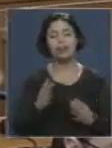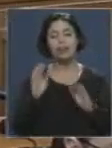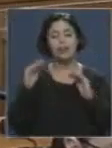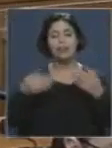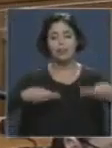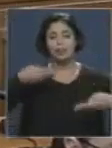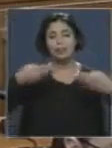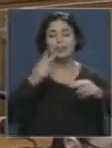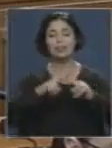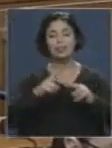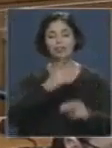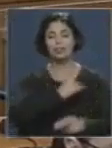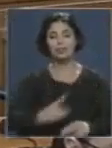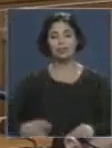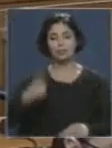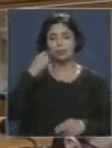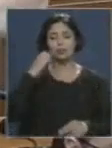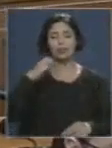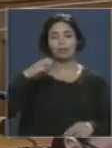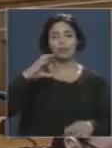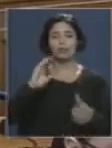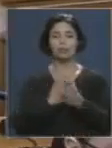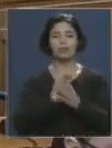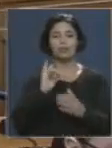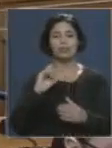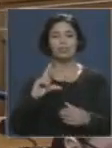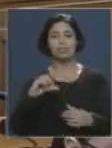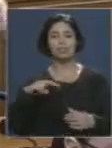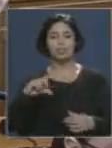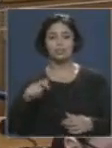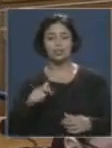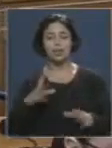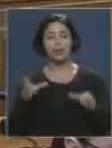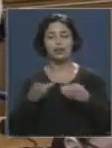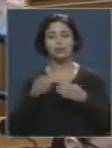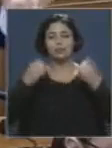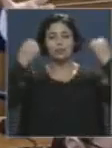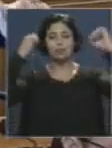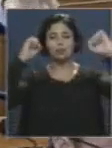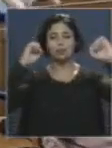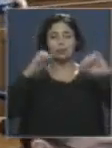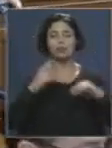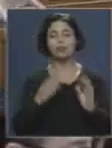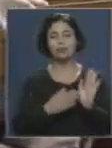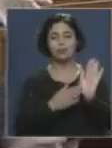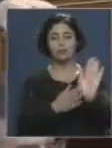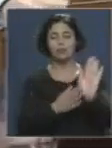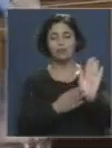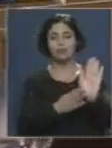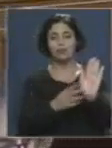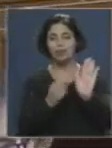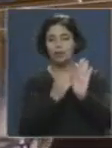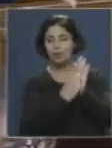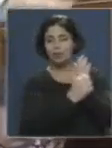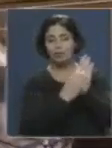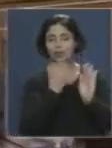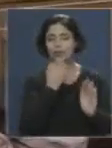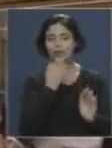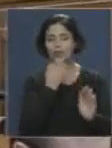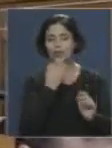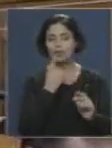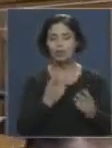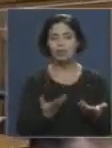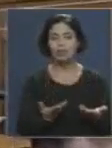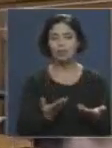hizo el diputado Marcelo Chilling en la Comisión de Deporte, que presentó una indicación también para